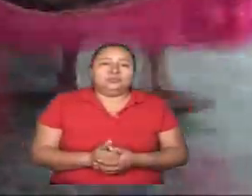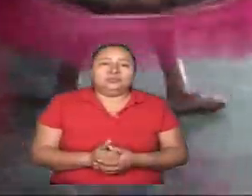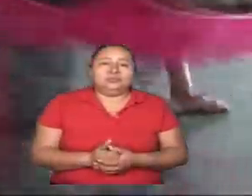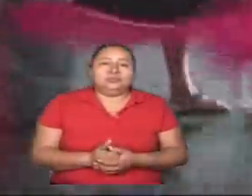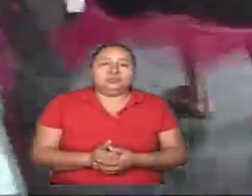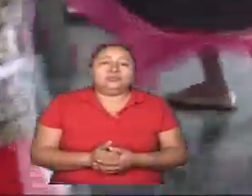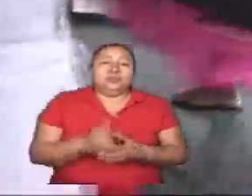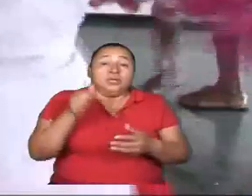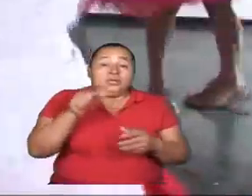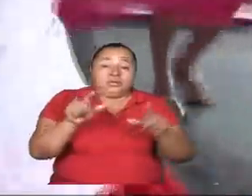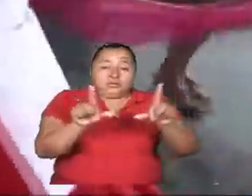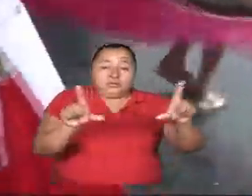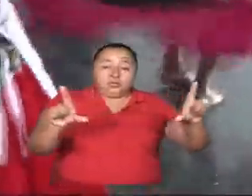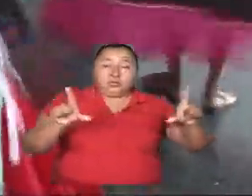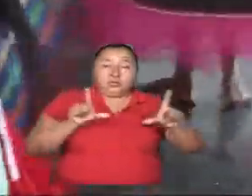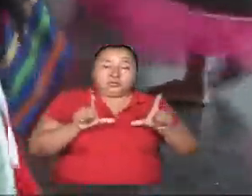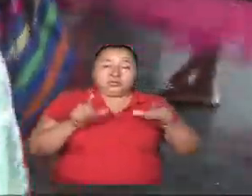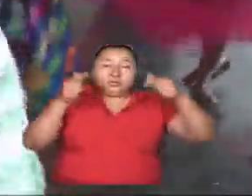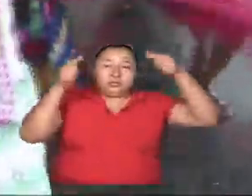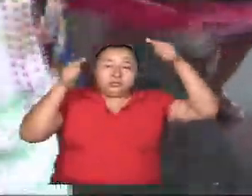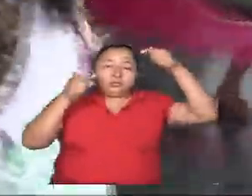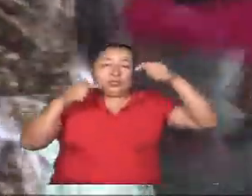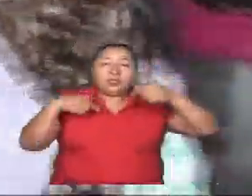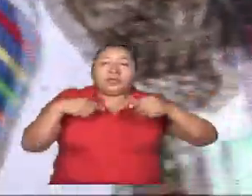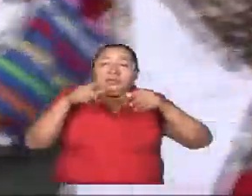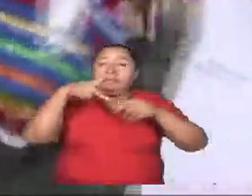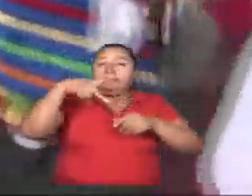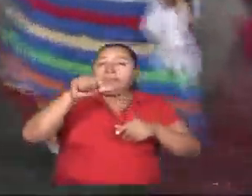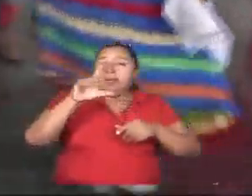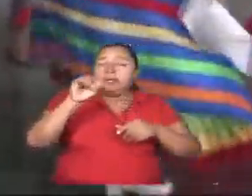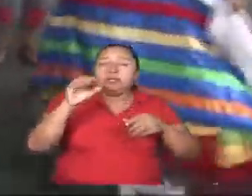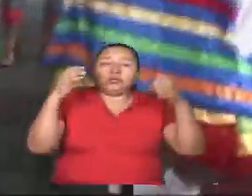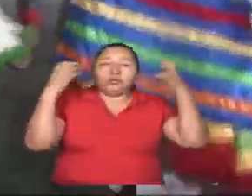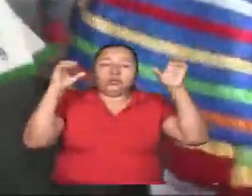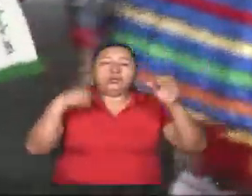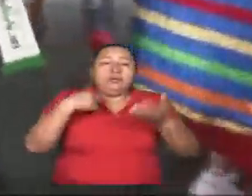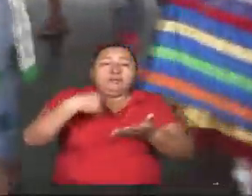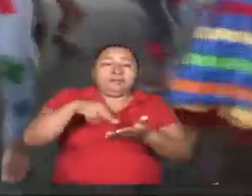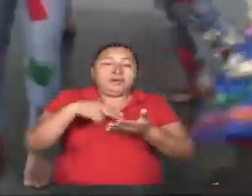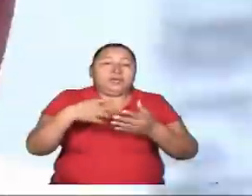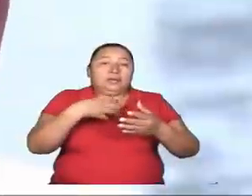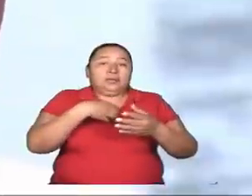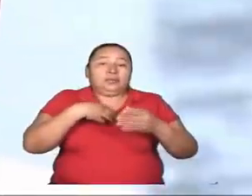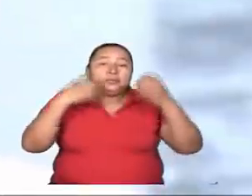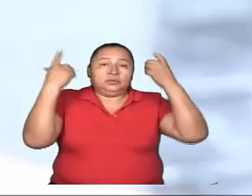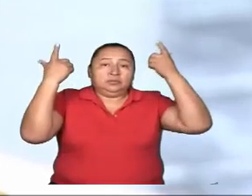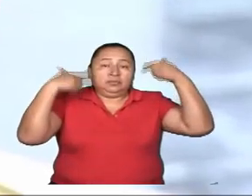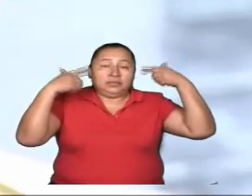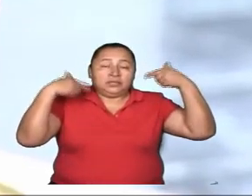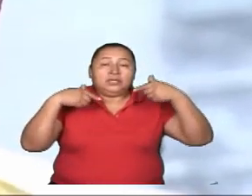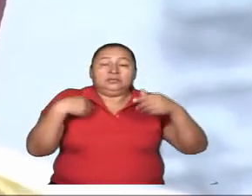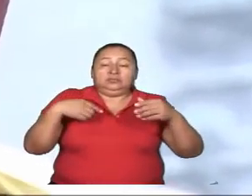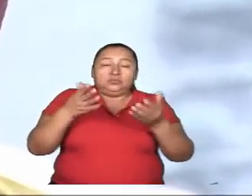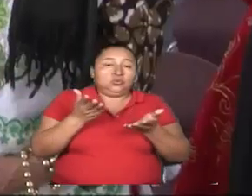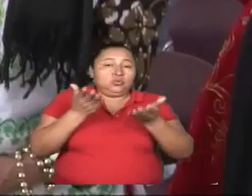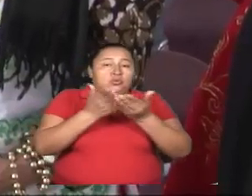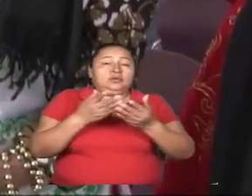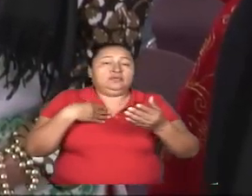En la Sala Augusto C. Sandino del Palacio de la Cultura, con los bailes y danzas culturales de Masaya, la cuna del folclore